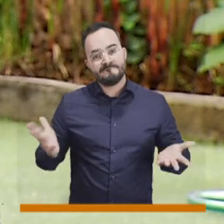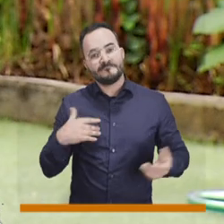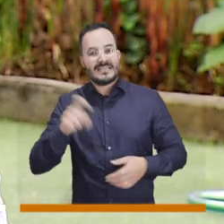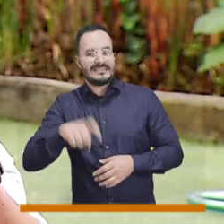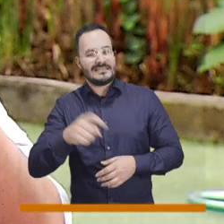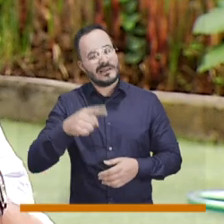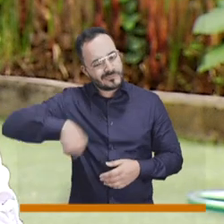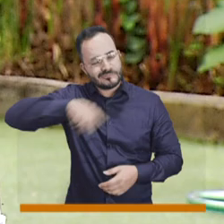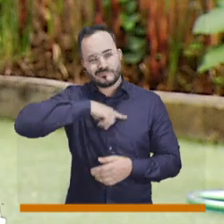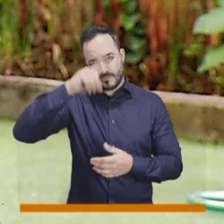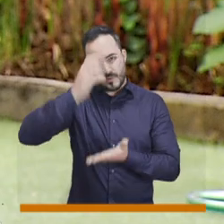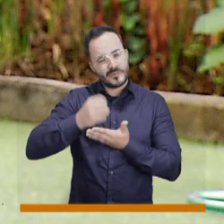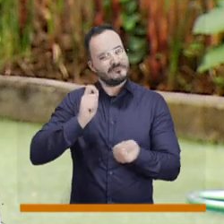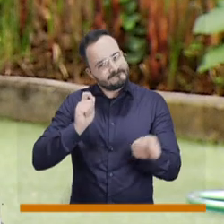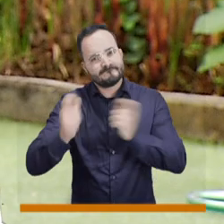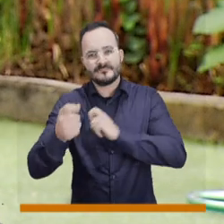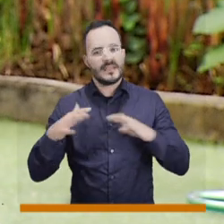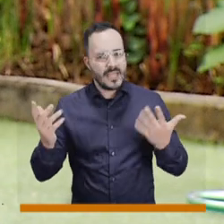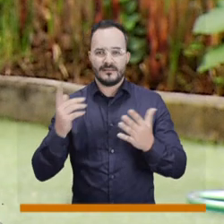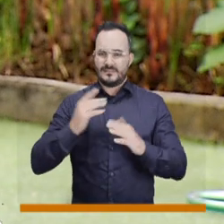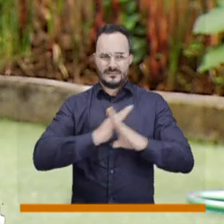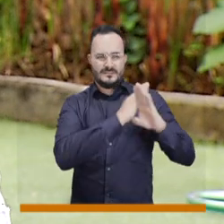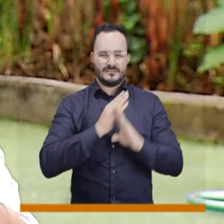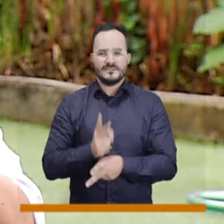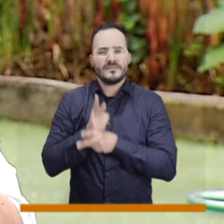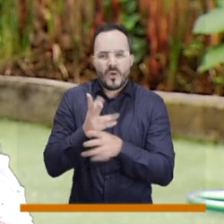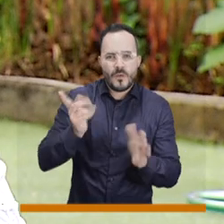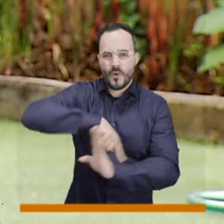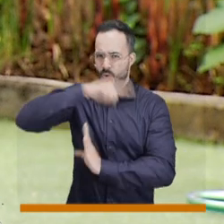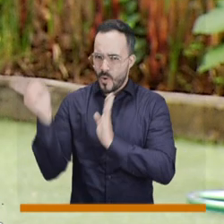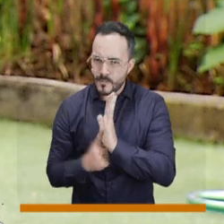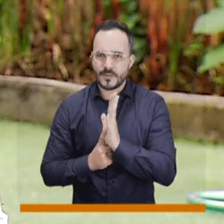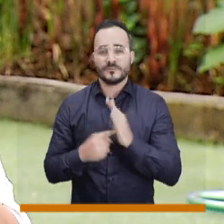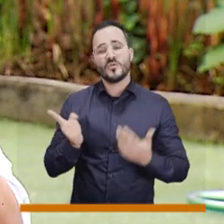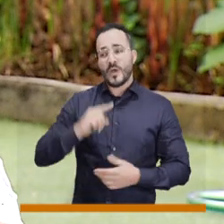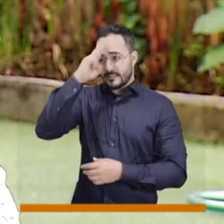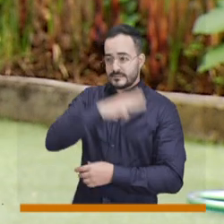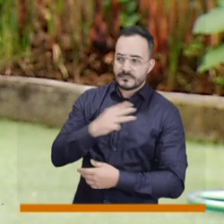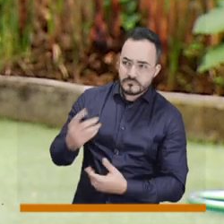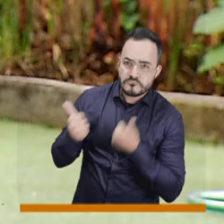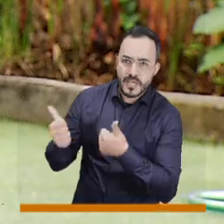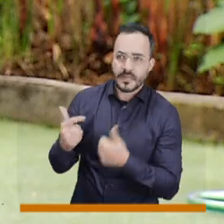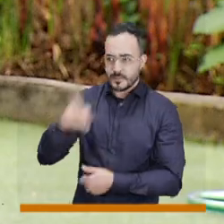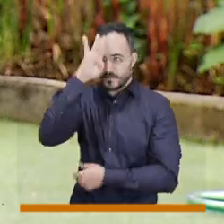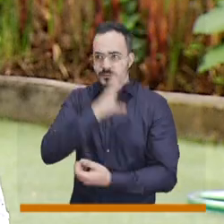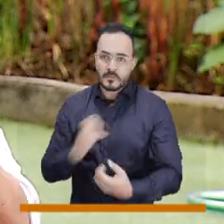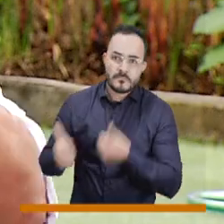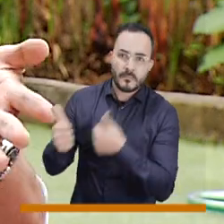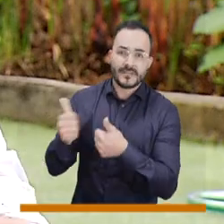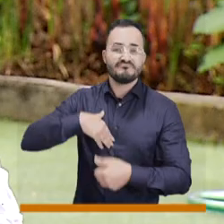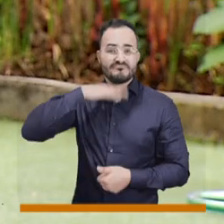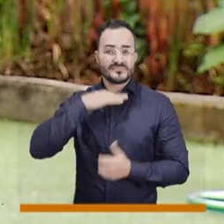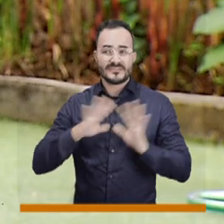nosotros tenemos que empezar a dimensionar una seguridad muchísimo más integral. La seguridad no es simplemente desde el punto de vista operativo y de capacidad de las fuerzas militares y